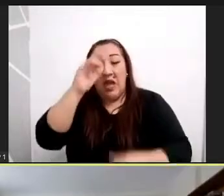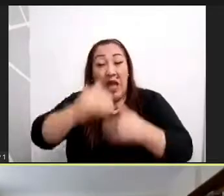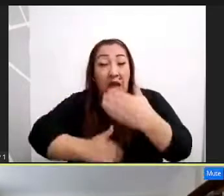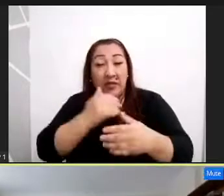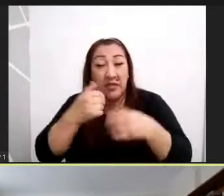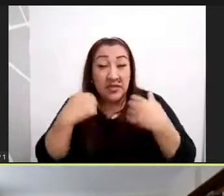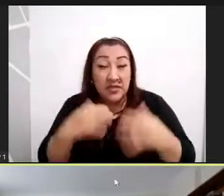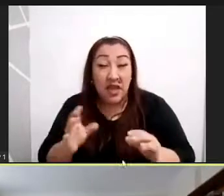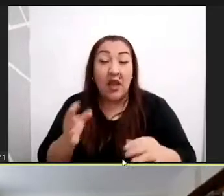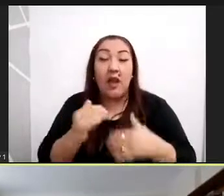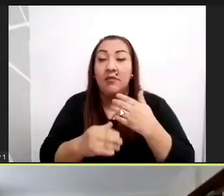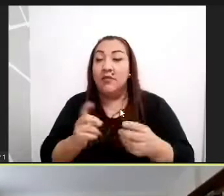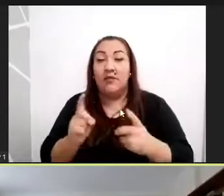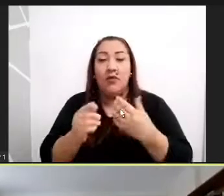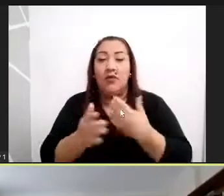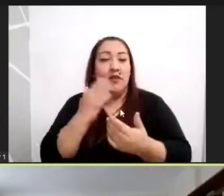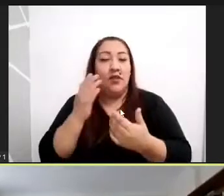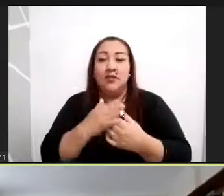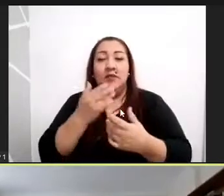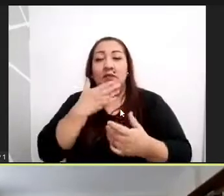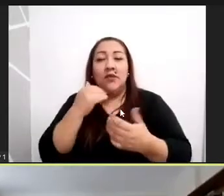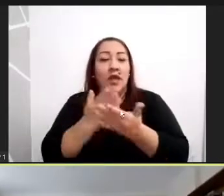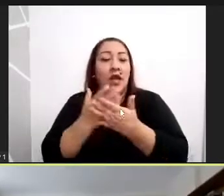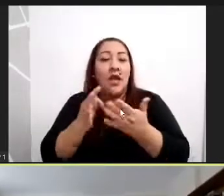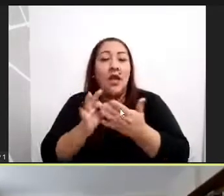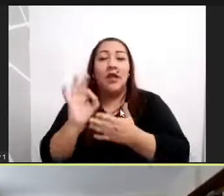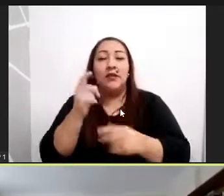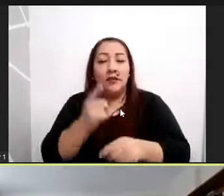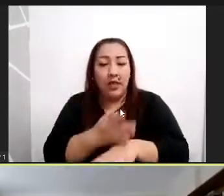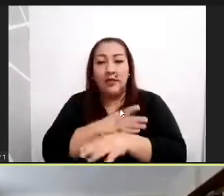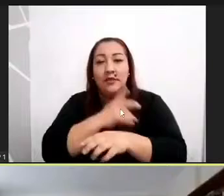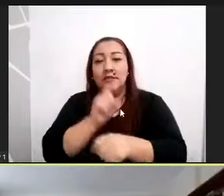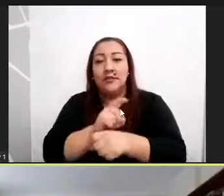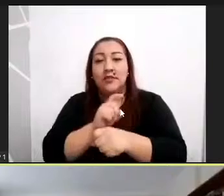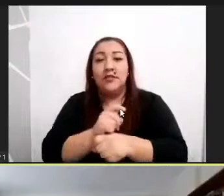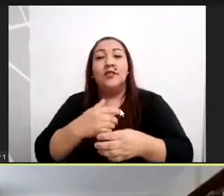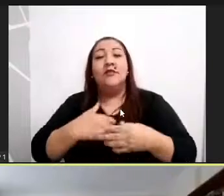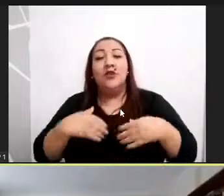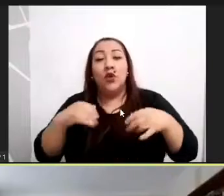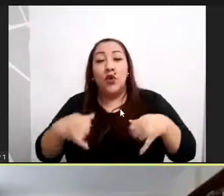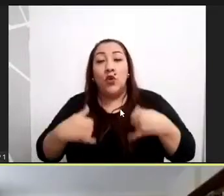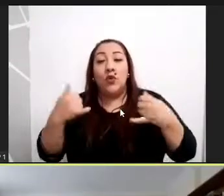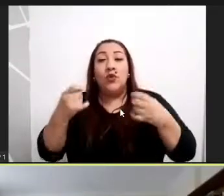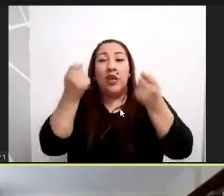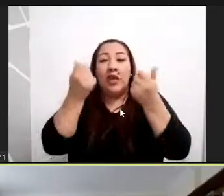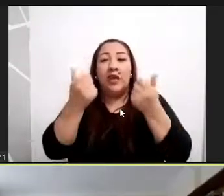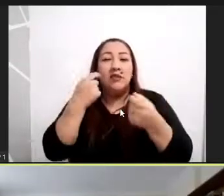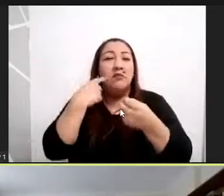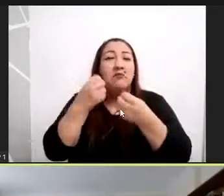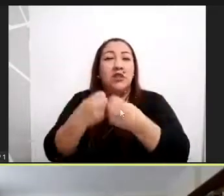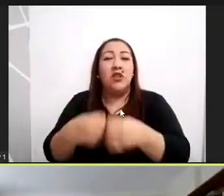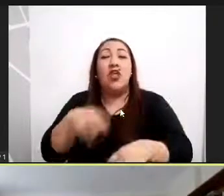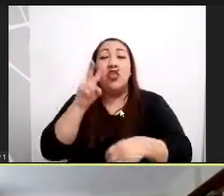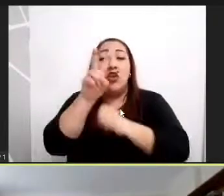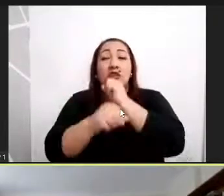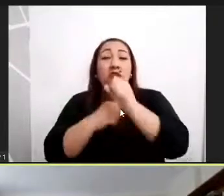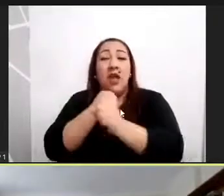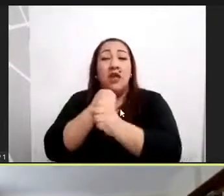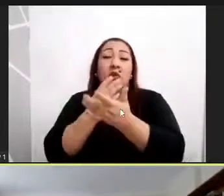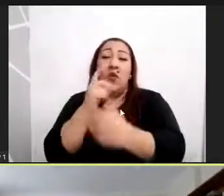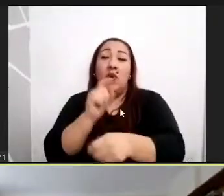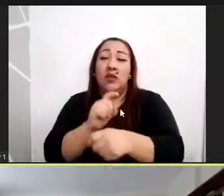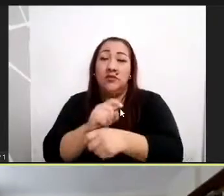brechas educativas, mejorar la calidad de lo enseñado, nuestra juventud ha perdido casi 2 años de educación y